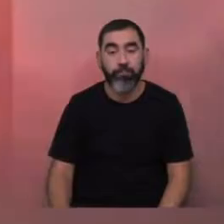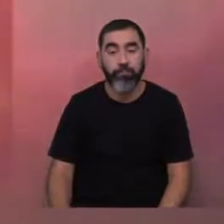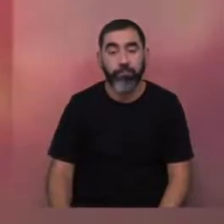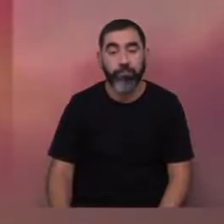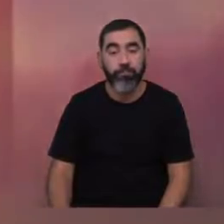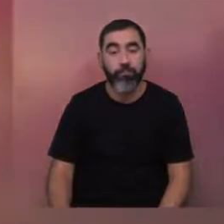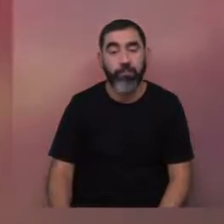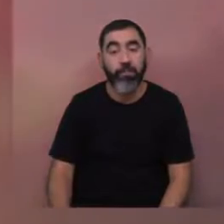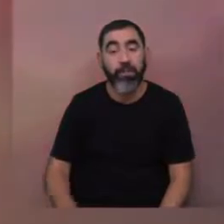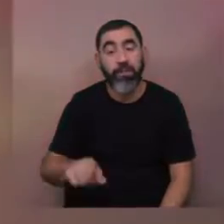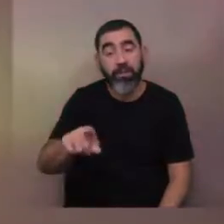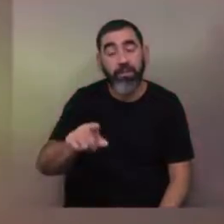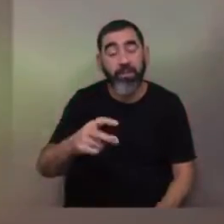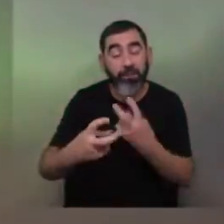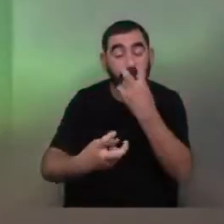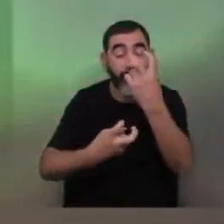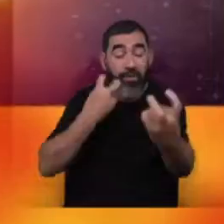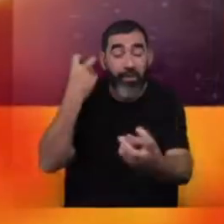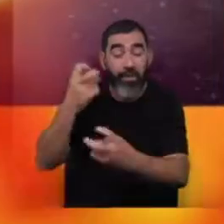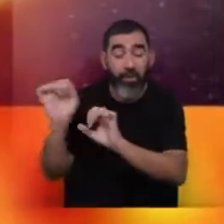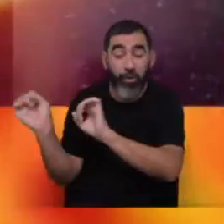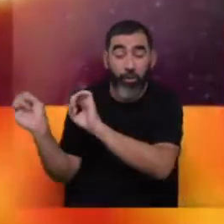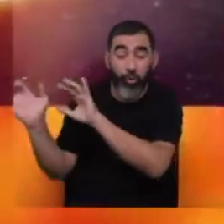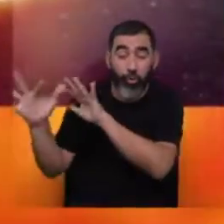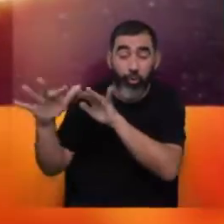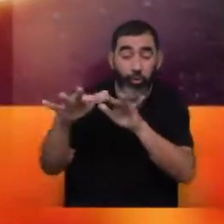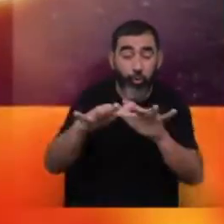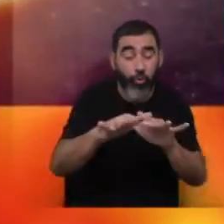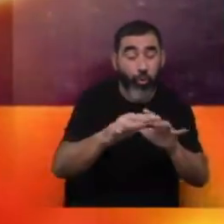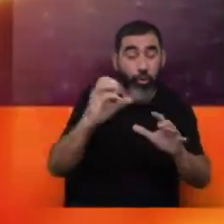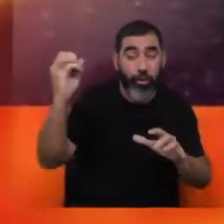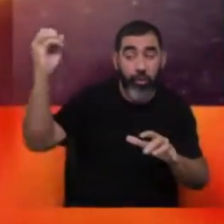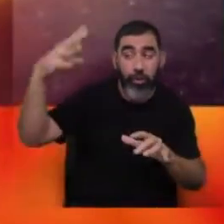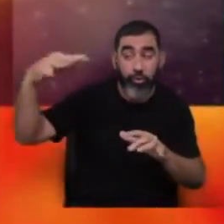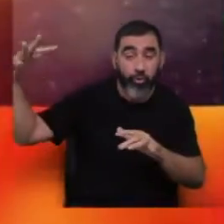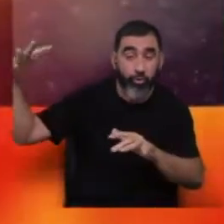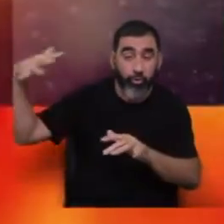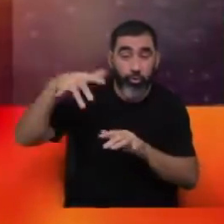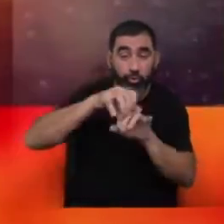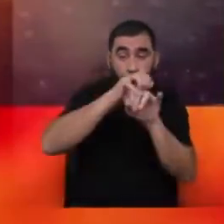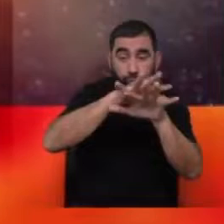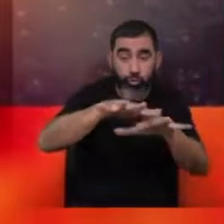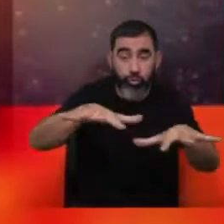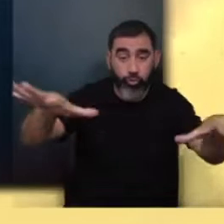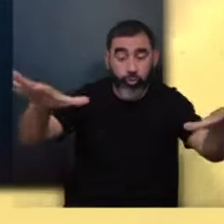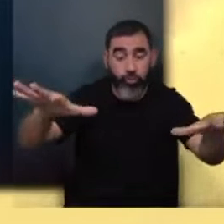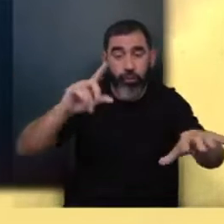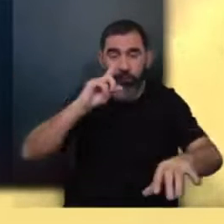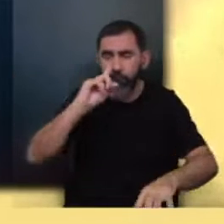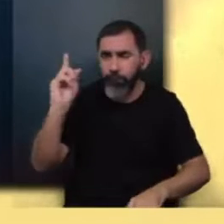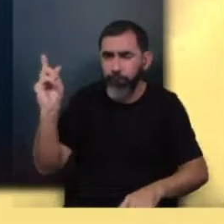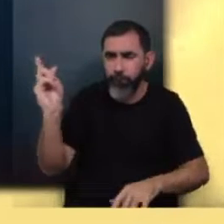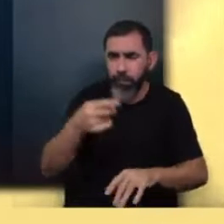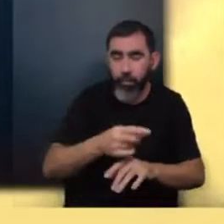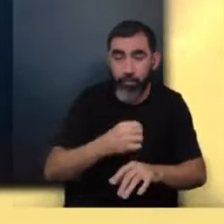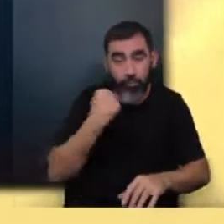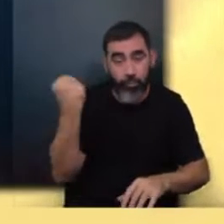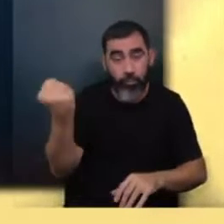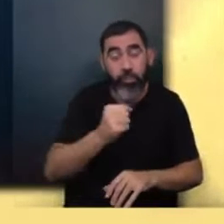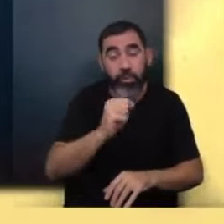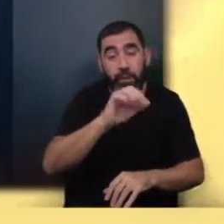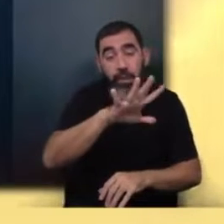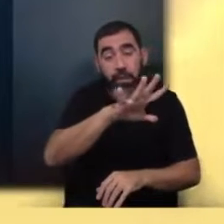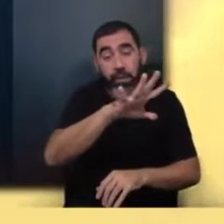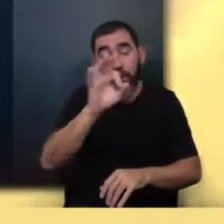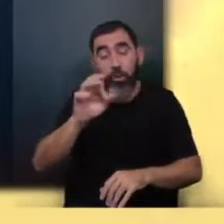Este viento de partículas sale radialmente desde el Sol en todas direcciones y tiene una velocidad considerable de unos